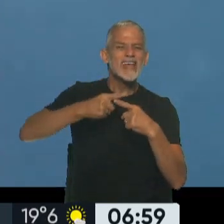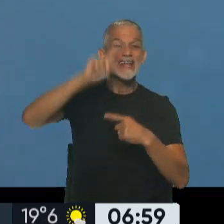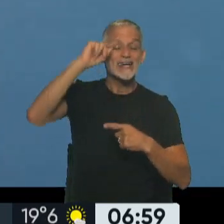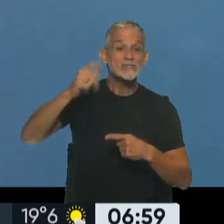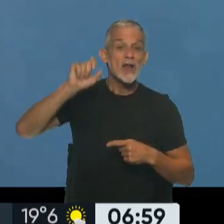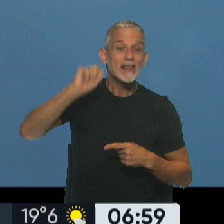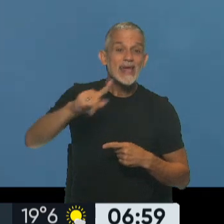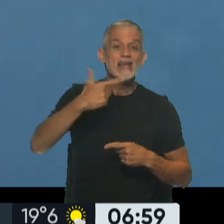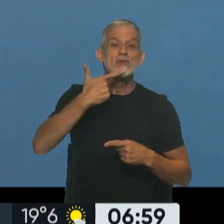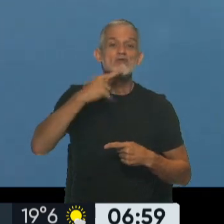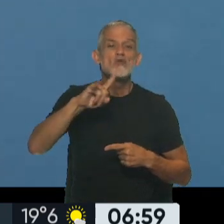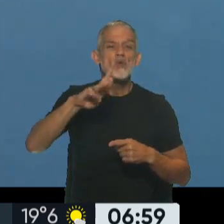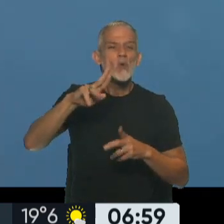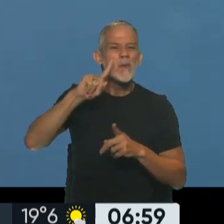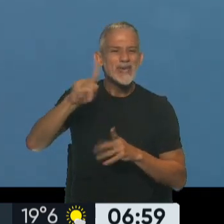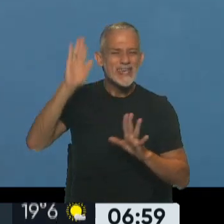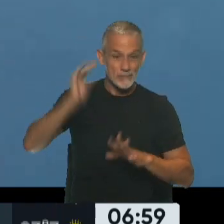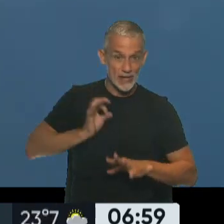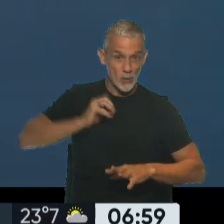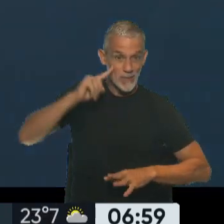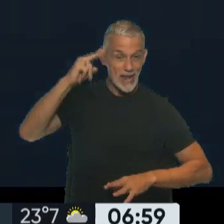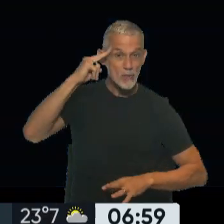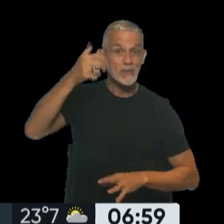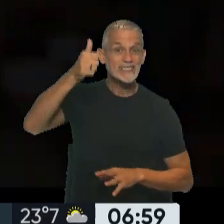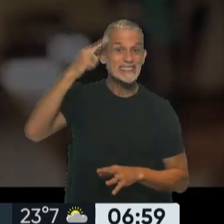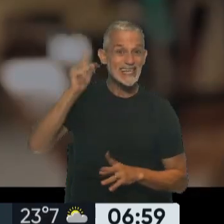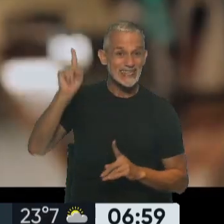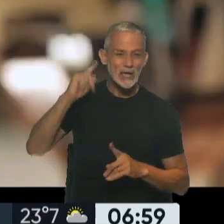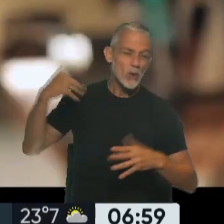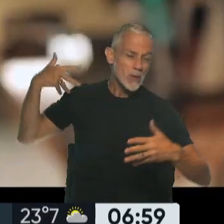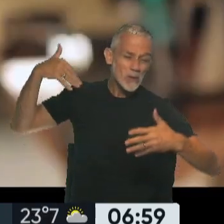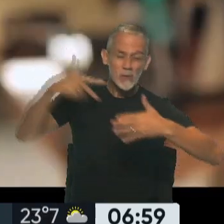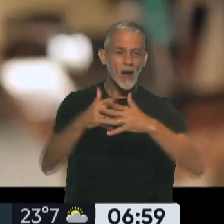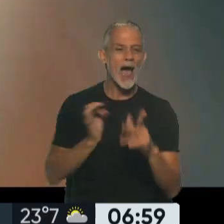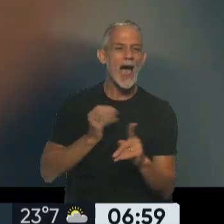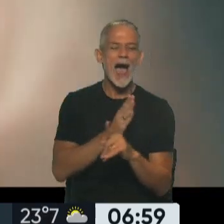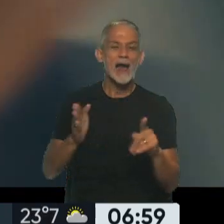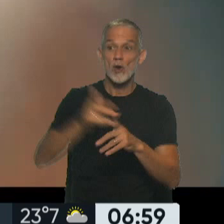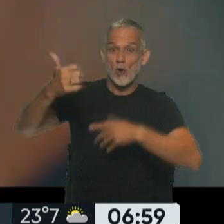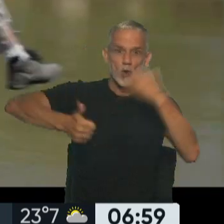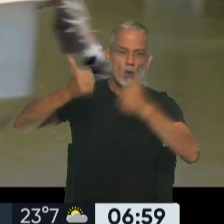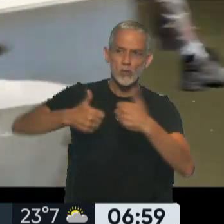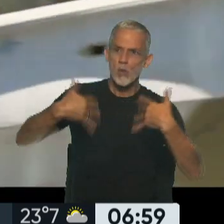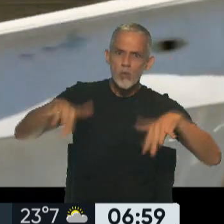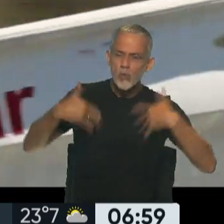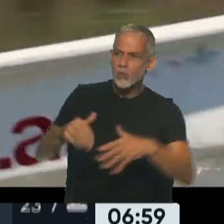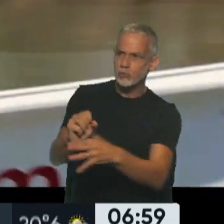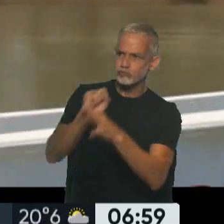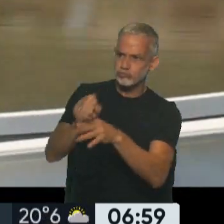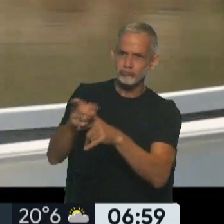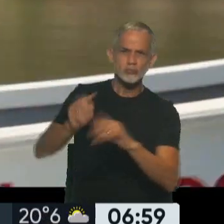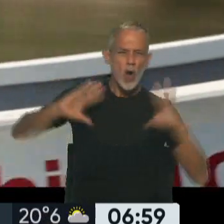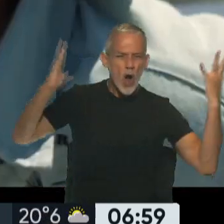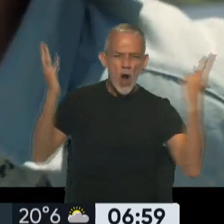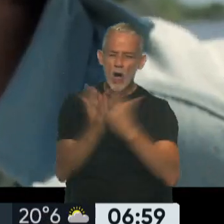del surubí, que arrancó allá por 1969 y se convirtió con el paso del tiempo en el concurso de pesca más importante del